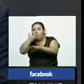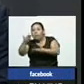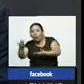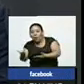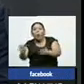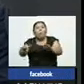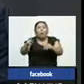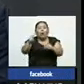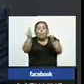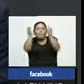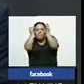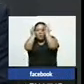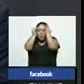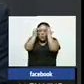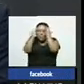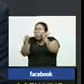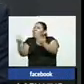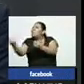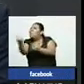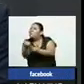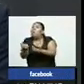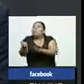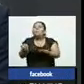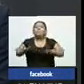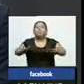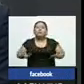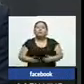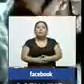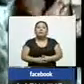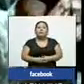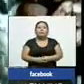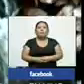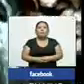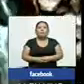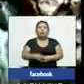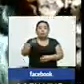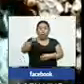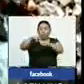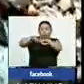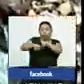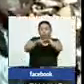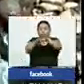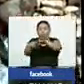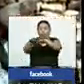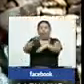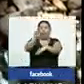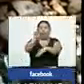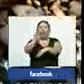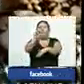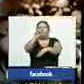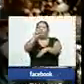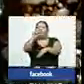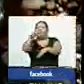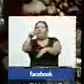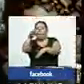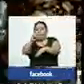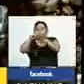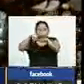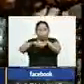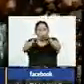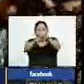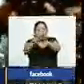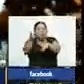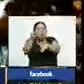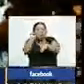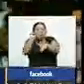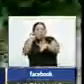preocupa a los habitantes de esta zona de Morazán. El río Sapo es uno de los principales afluentes de El Salvador, ubicado a